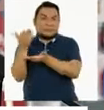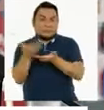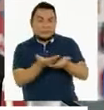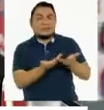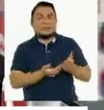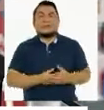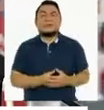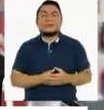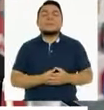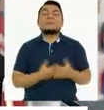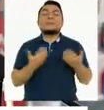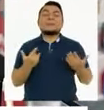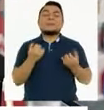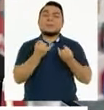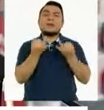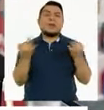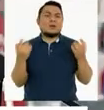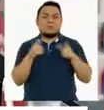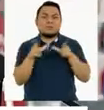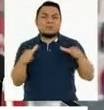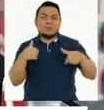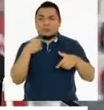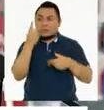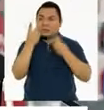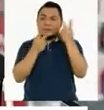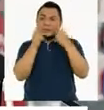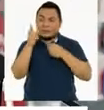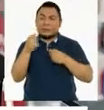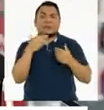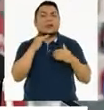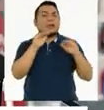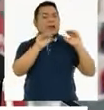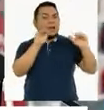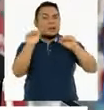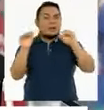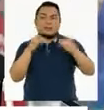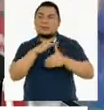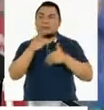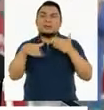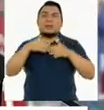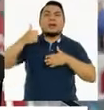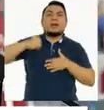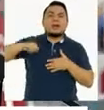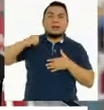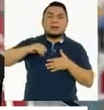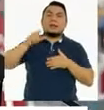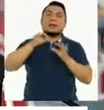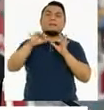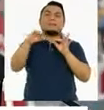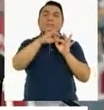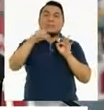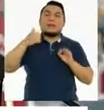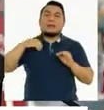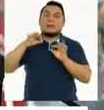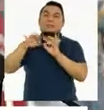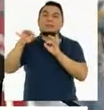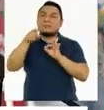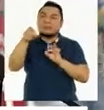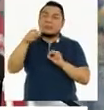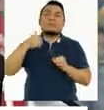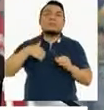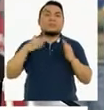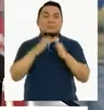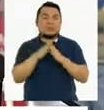vacunación. En cada lugar que he visitado, hemos convocado a los alcaldes provinciales, a los alcaldes